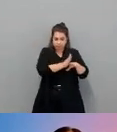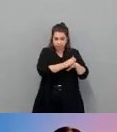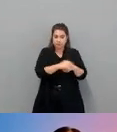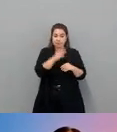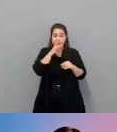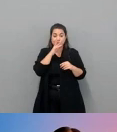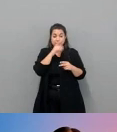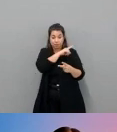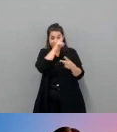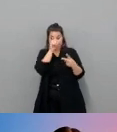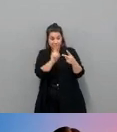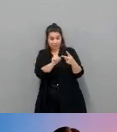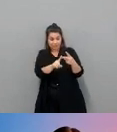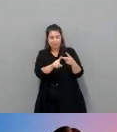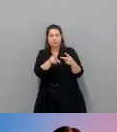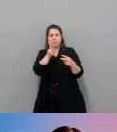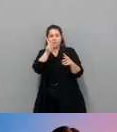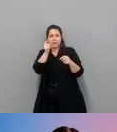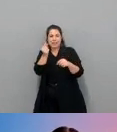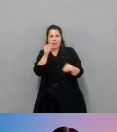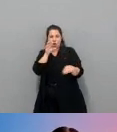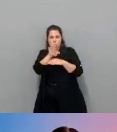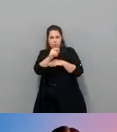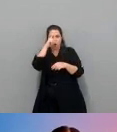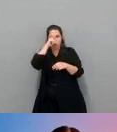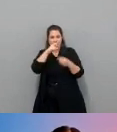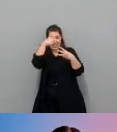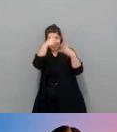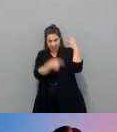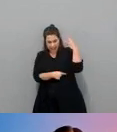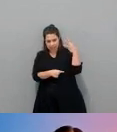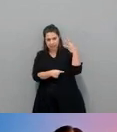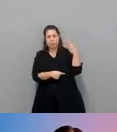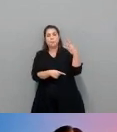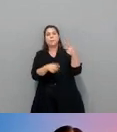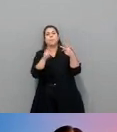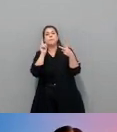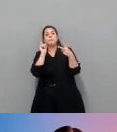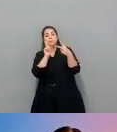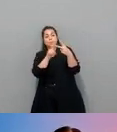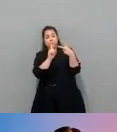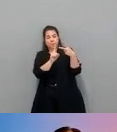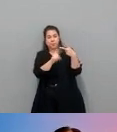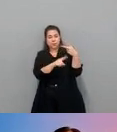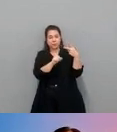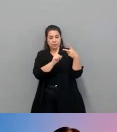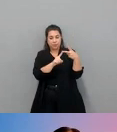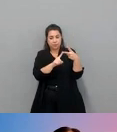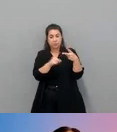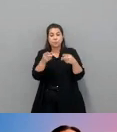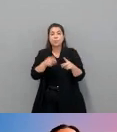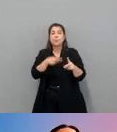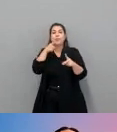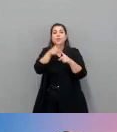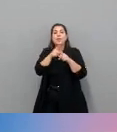Otra de las prestaciones económicas, recordad que había tres. La prestación económica para cuidados en el